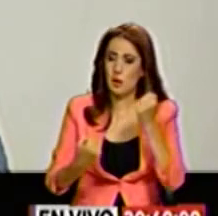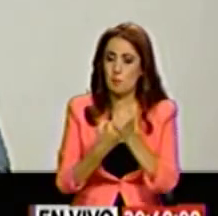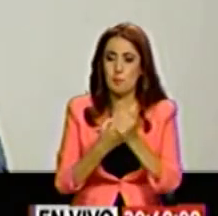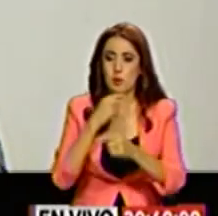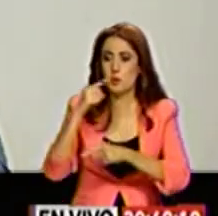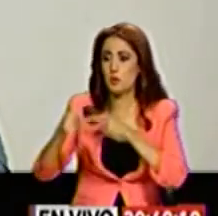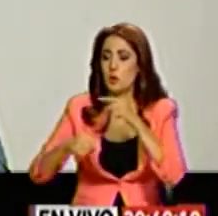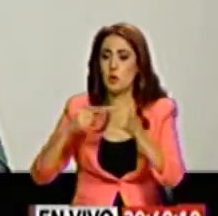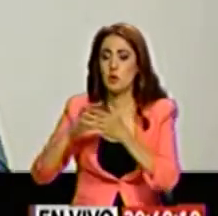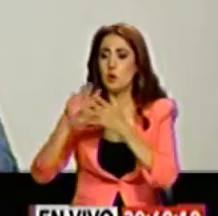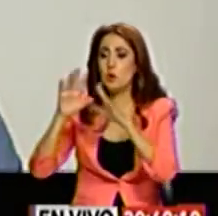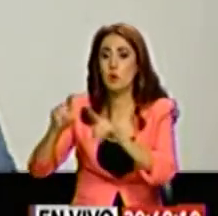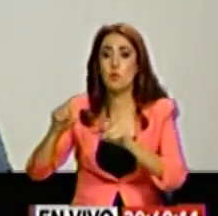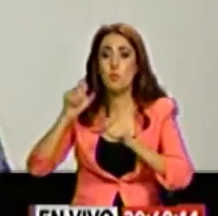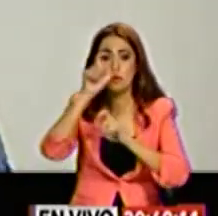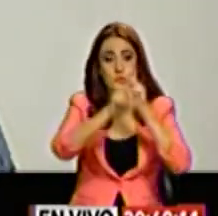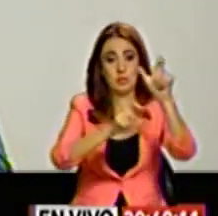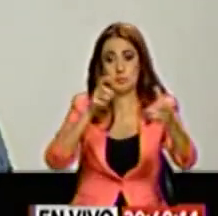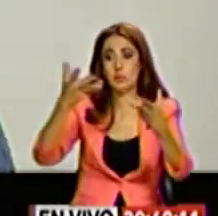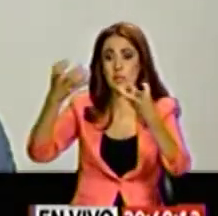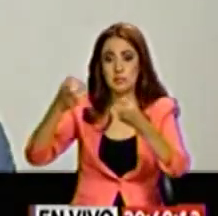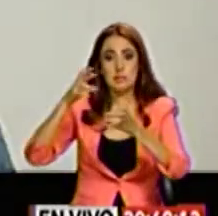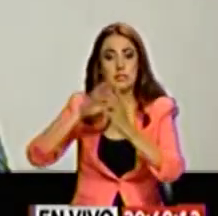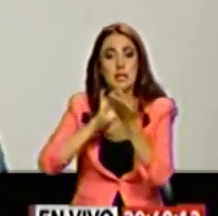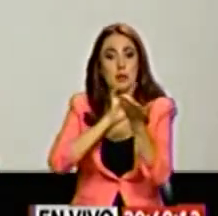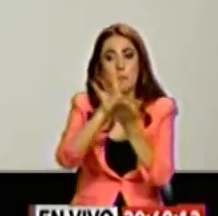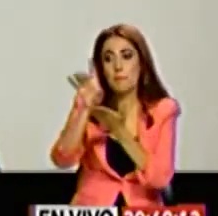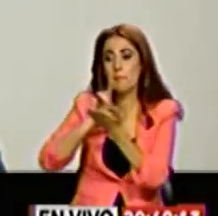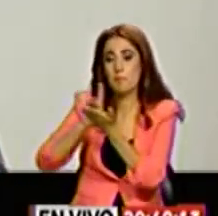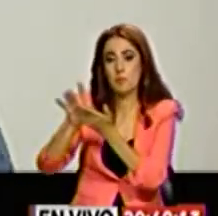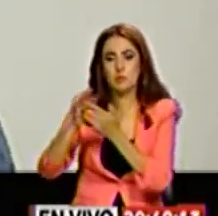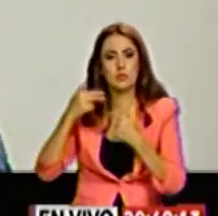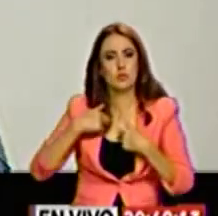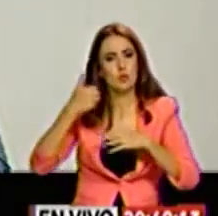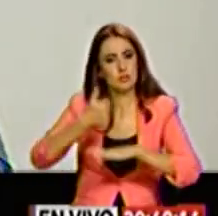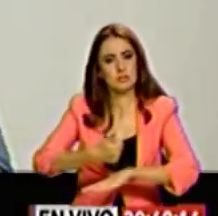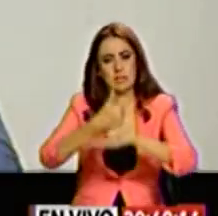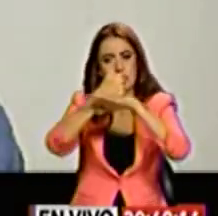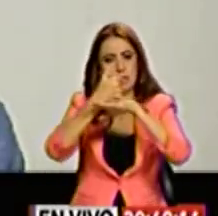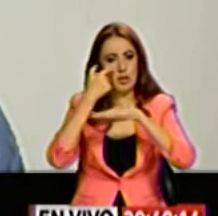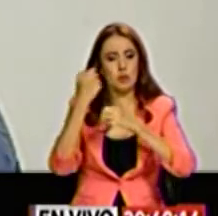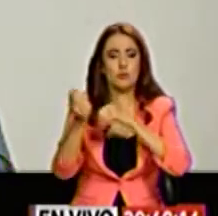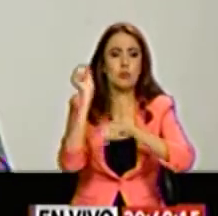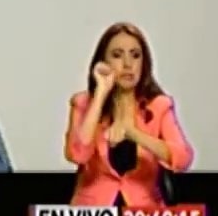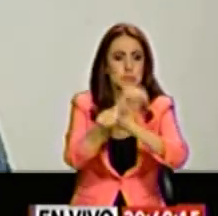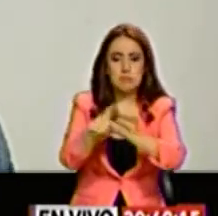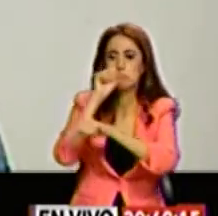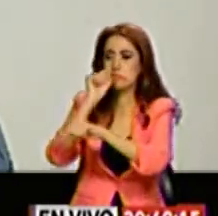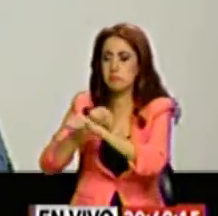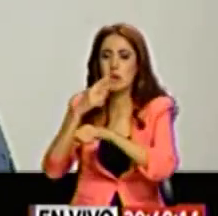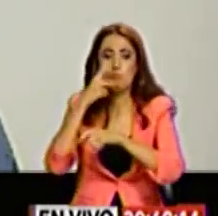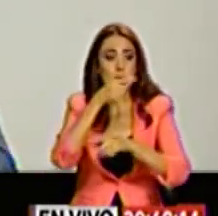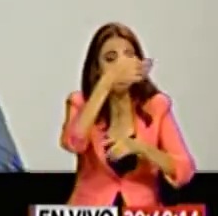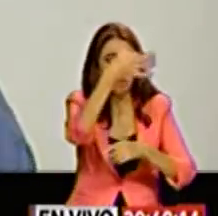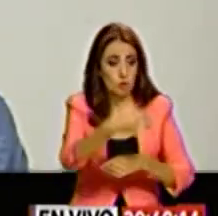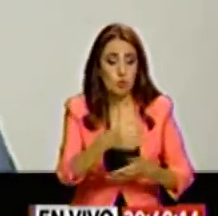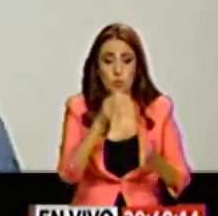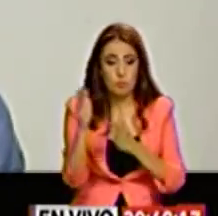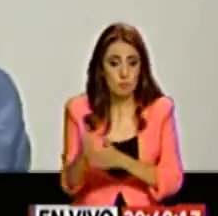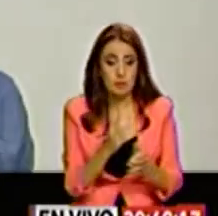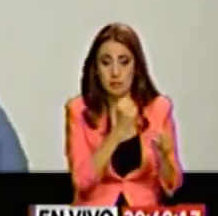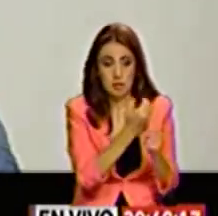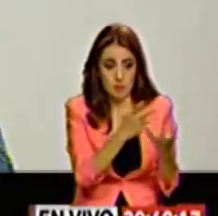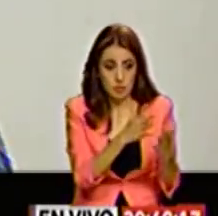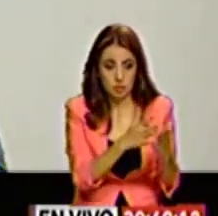salga de la iniciativa ciudadana. No podemos permitir que las autoridades nos sigan engañando y traicionando. Si las autoridades no cumplen su plan de trabajo,